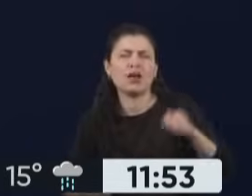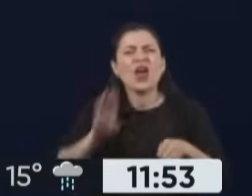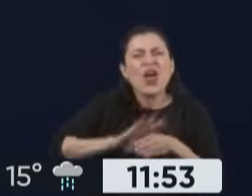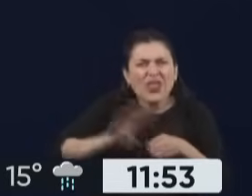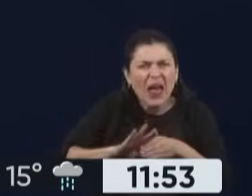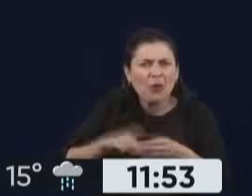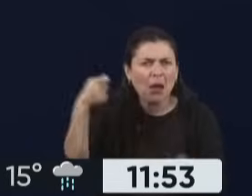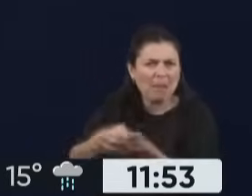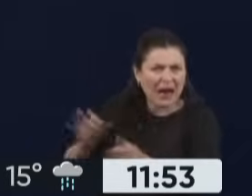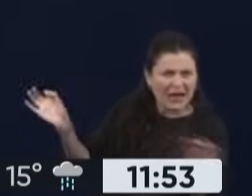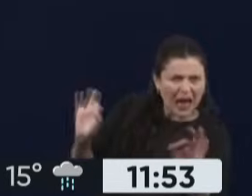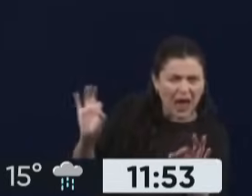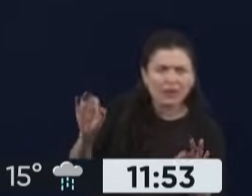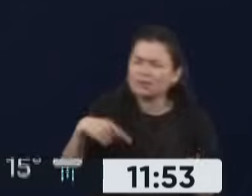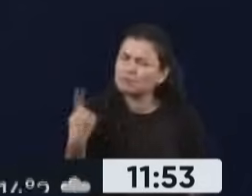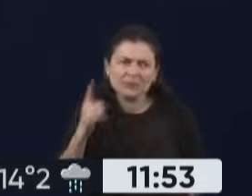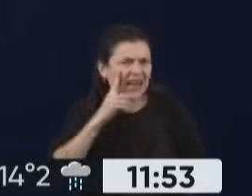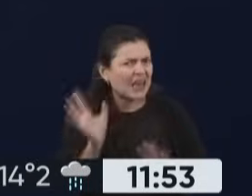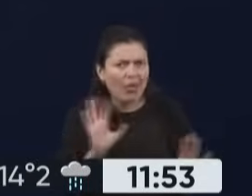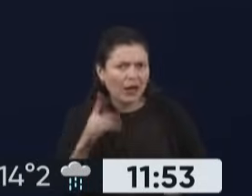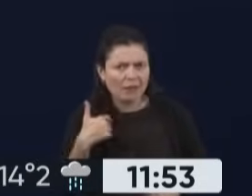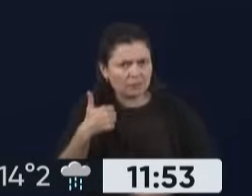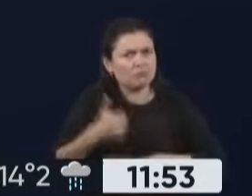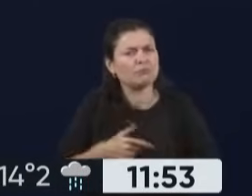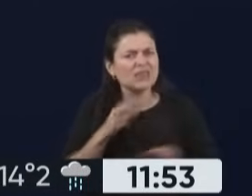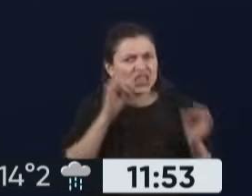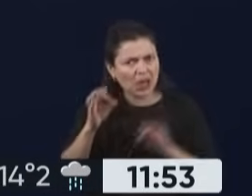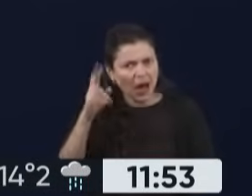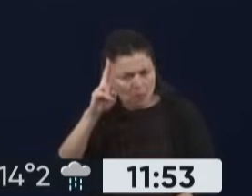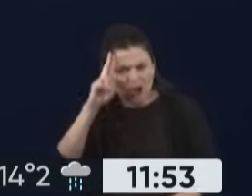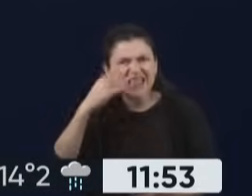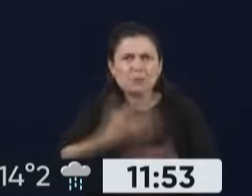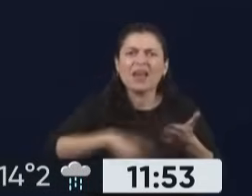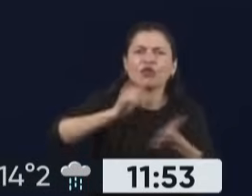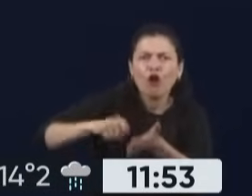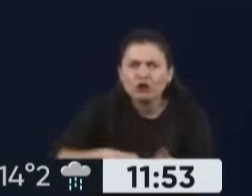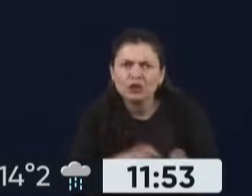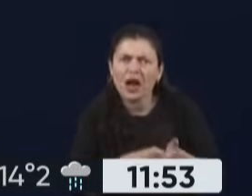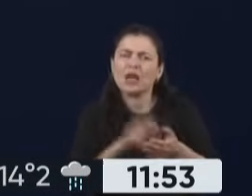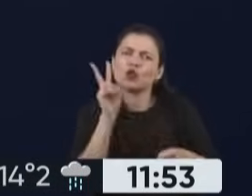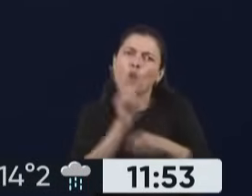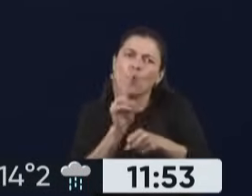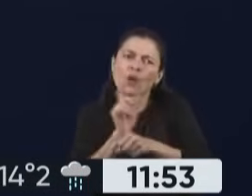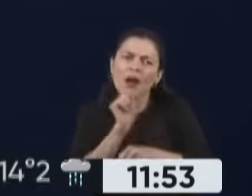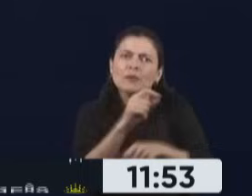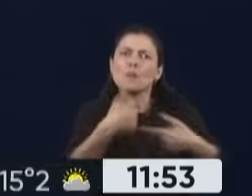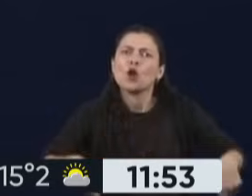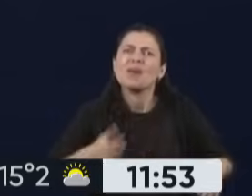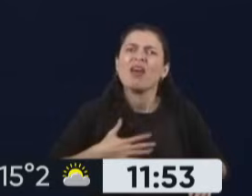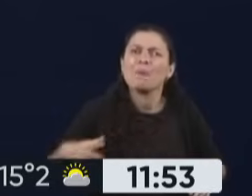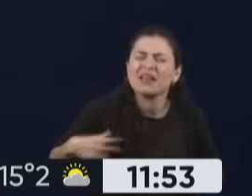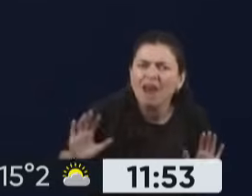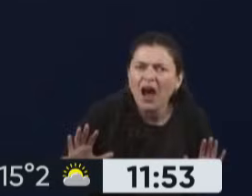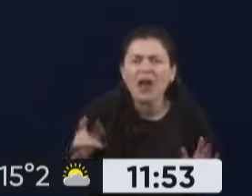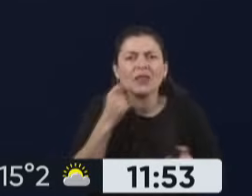los contratos. Entonces, esta es una situación absolutamente diferente a la que hemos